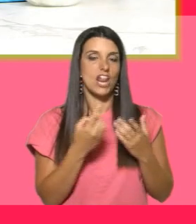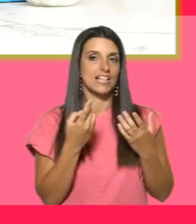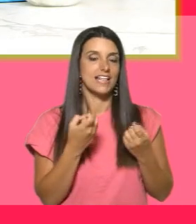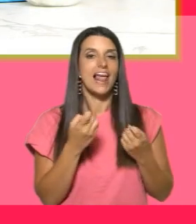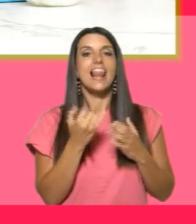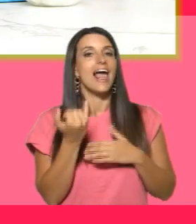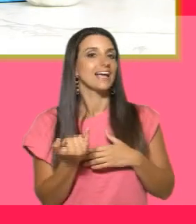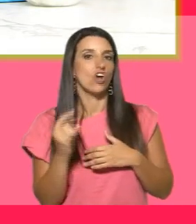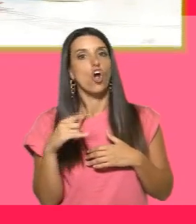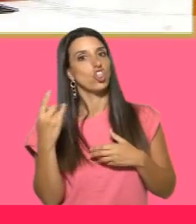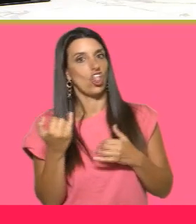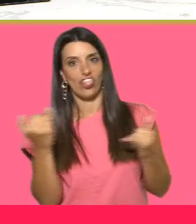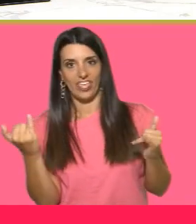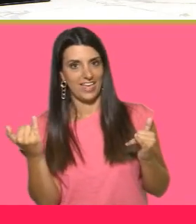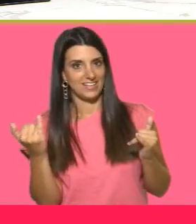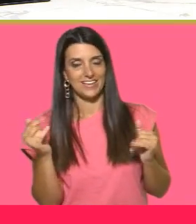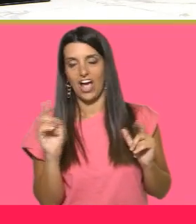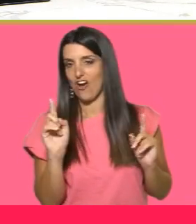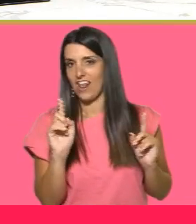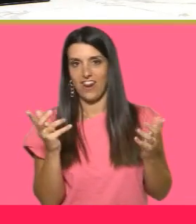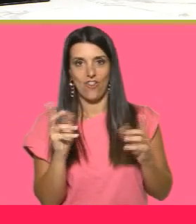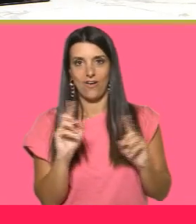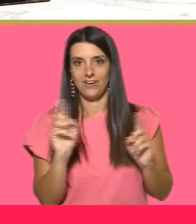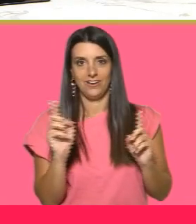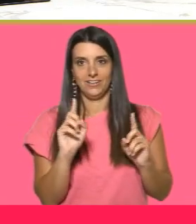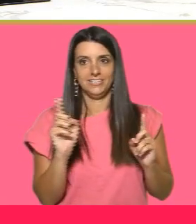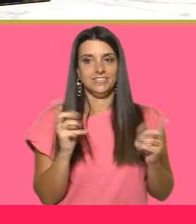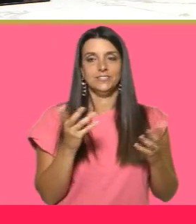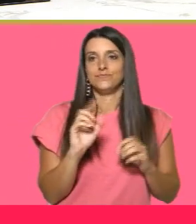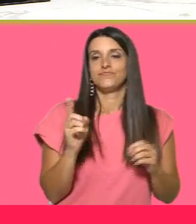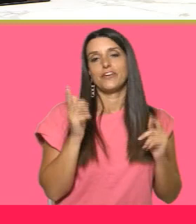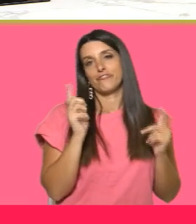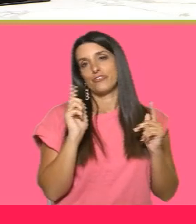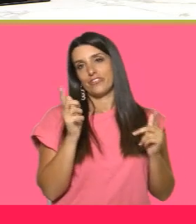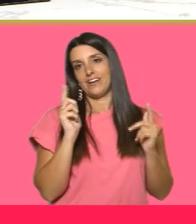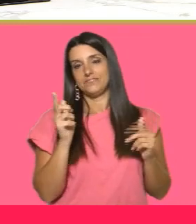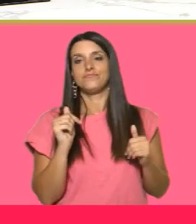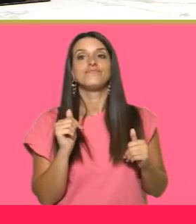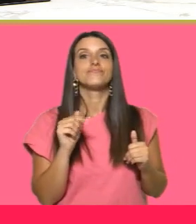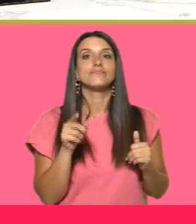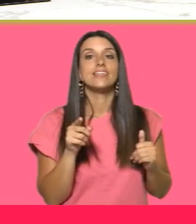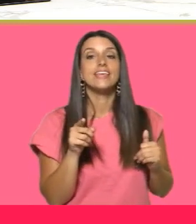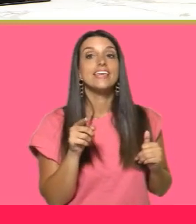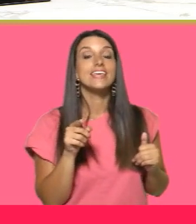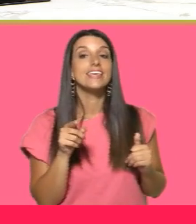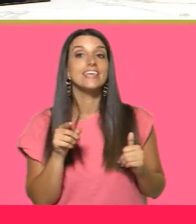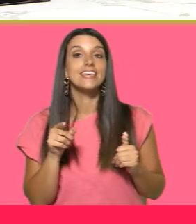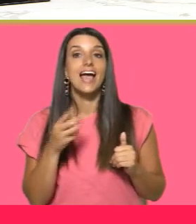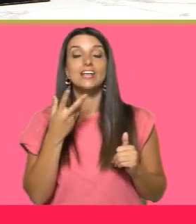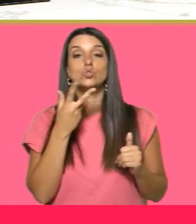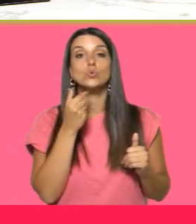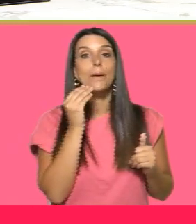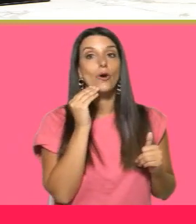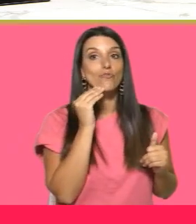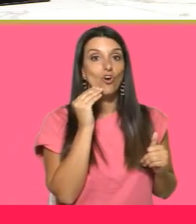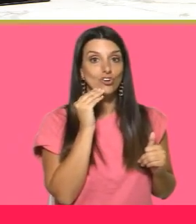déjalo para otro día. Lo light para otro día, sí. Ahora no. Es Navidad. Sí, disfrutá. Disfrutá. Y acá tengo azúcar impalpable.